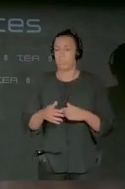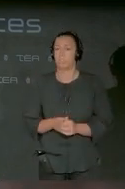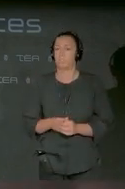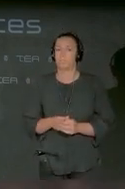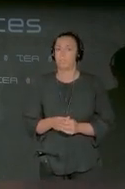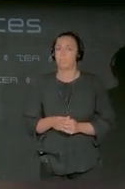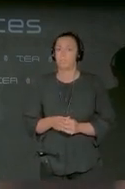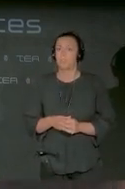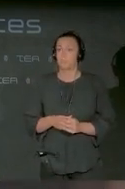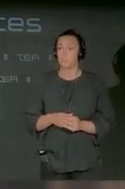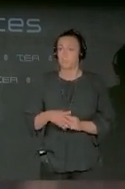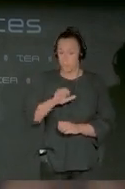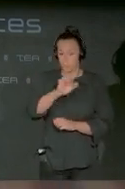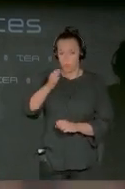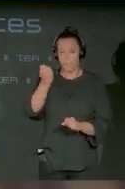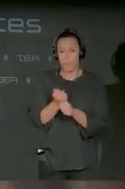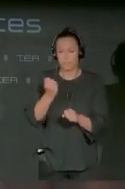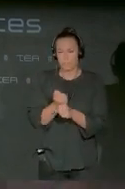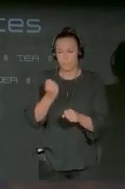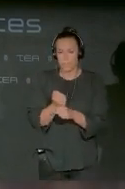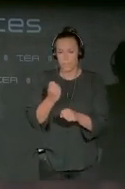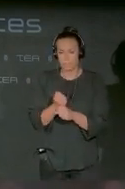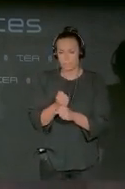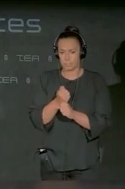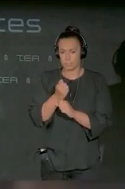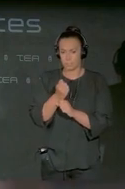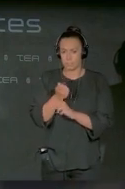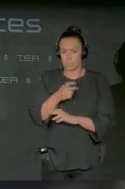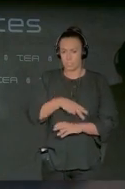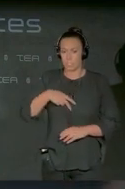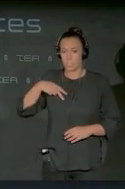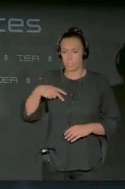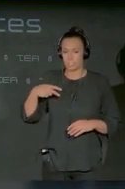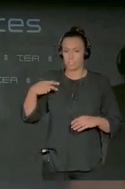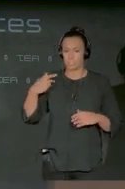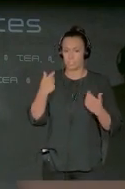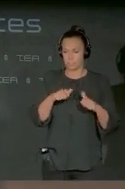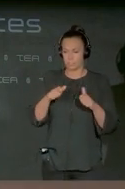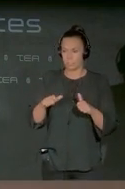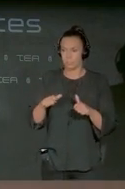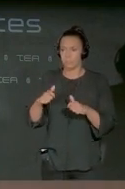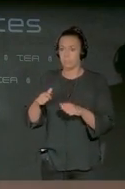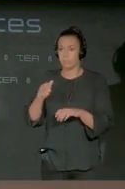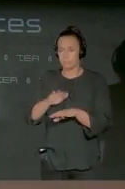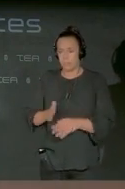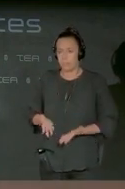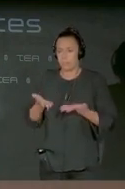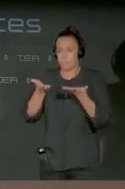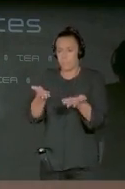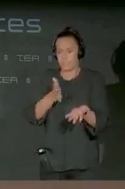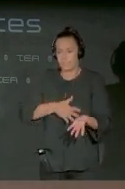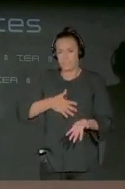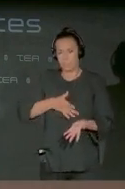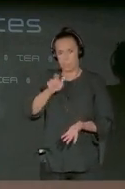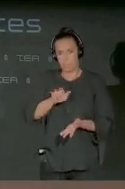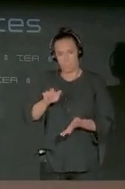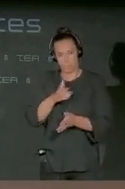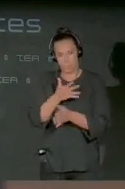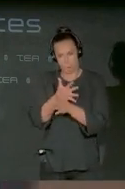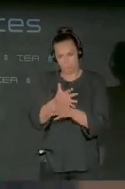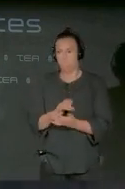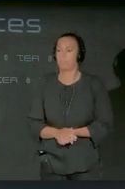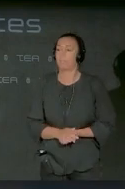trabajan de manera directa en el sector para satisfacer a más de 428 millones de videojugadores y videojugadoras. También la Unión Europea